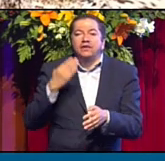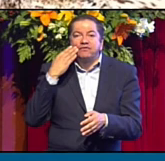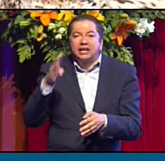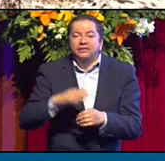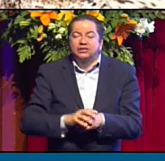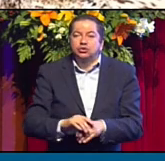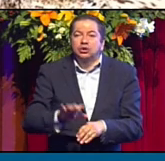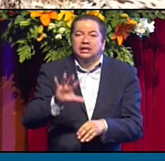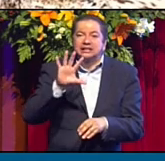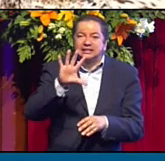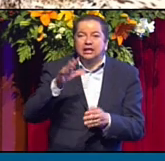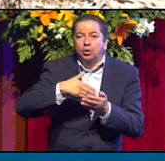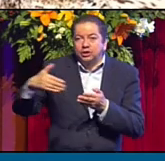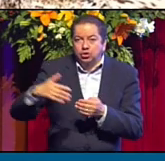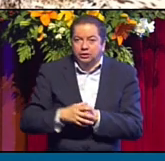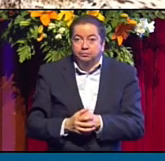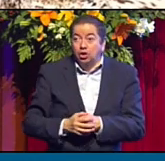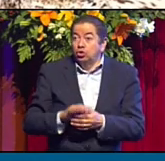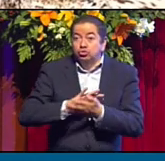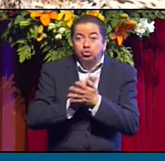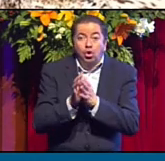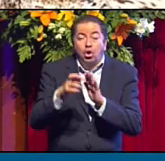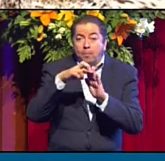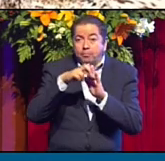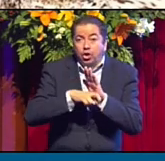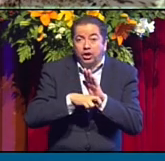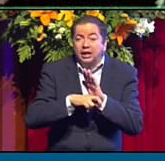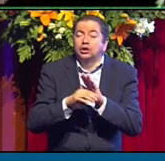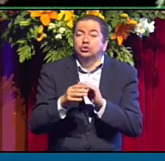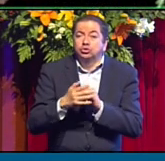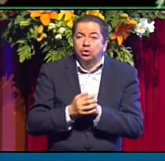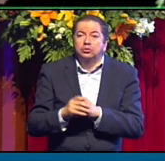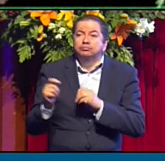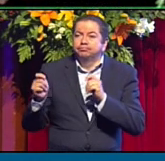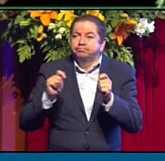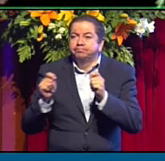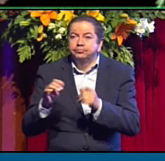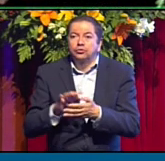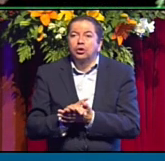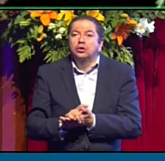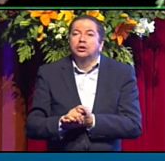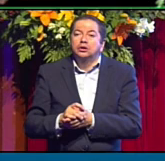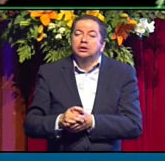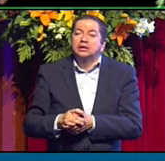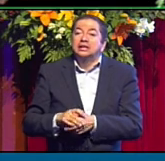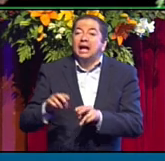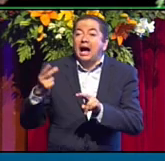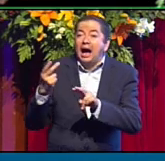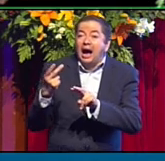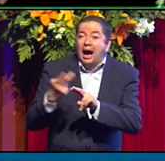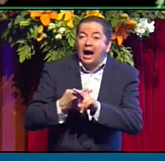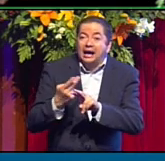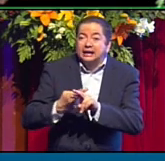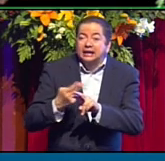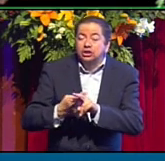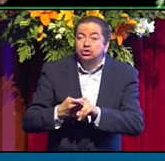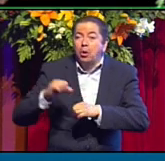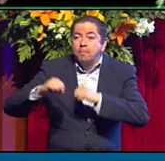lo decíamos, todos estos proyectos también de alguna manera gestionados con Provesal PADI. El arriendo de las máquinas en